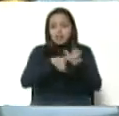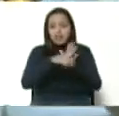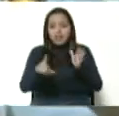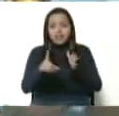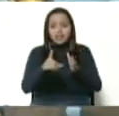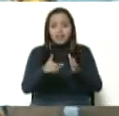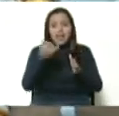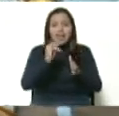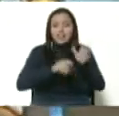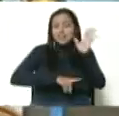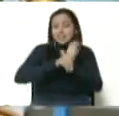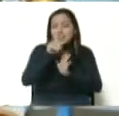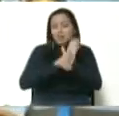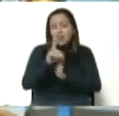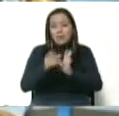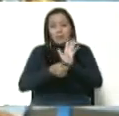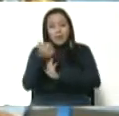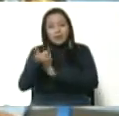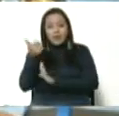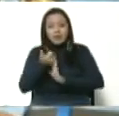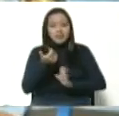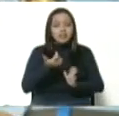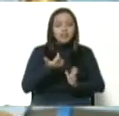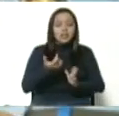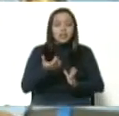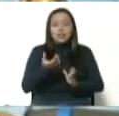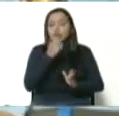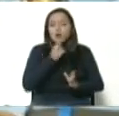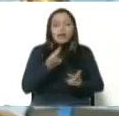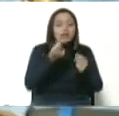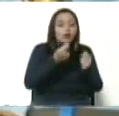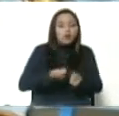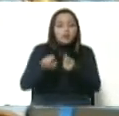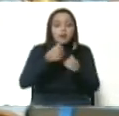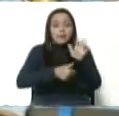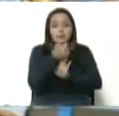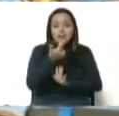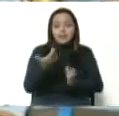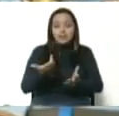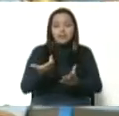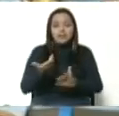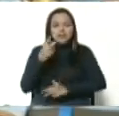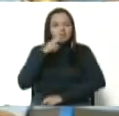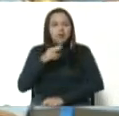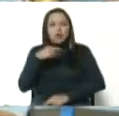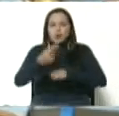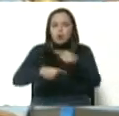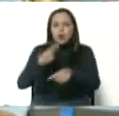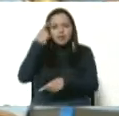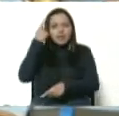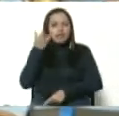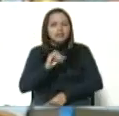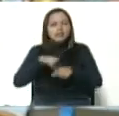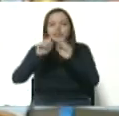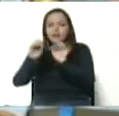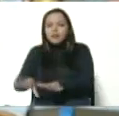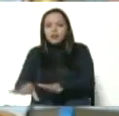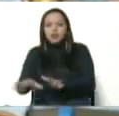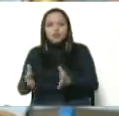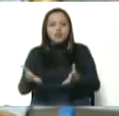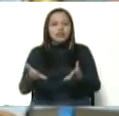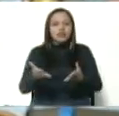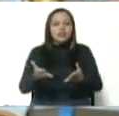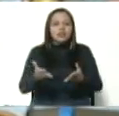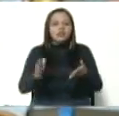crecido en economía o no ha crecido en ingreso. Nosotros vemos cómo día a día hay deserción del